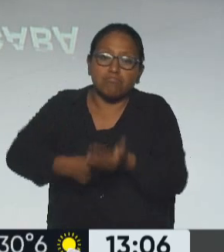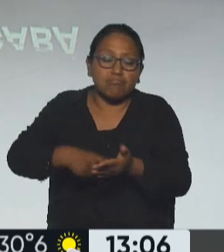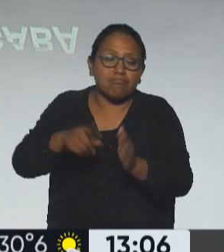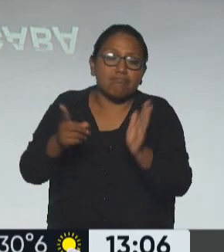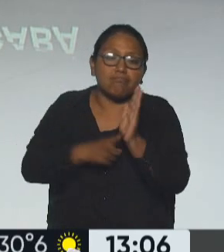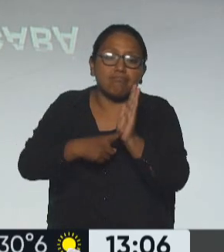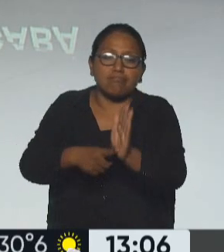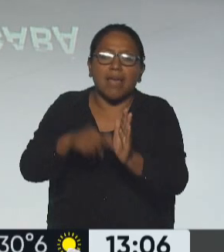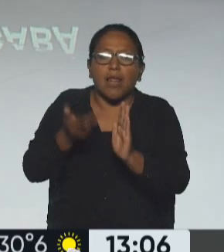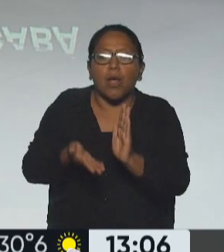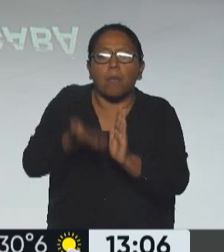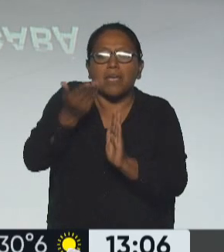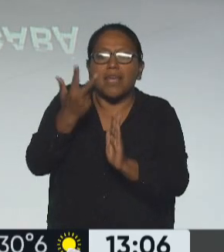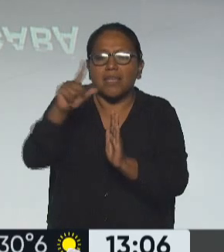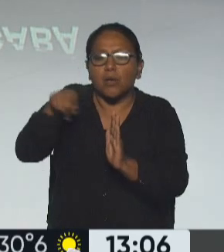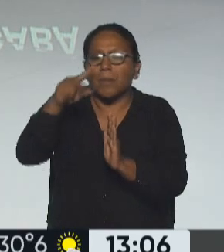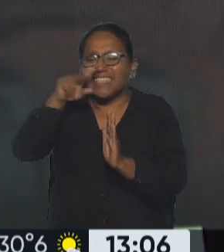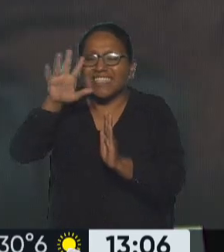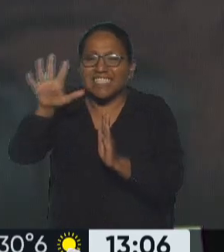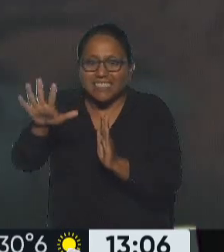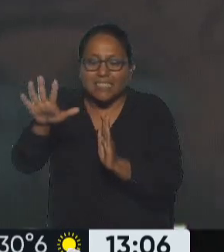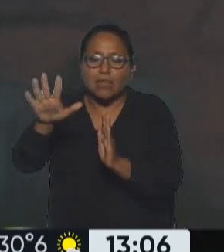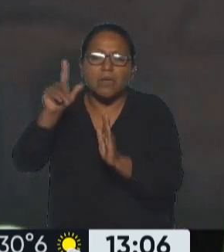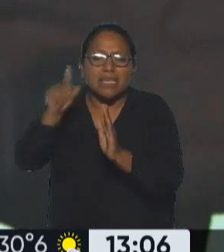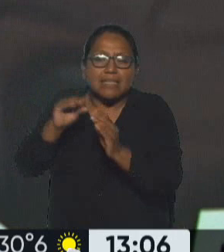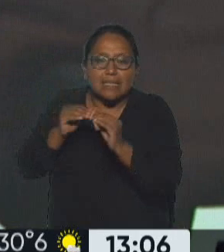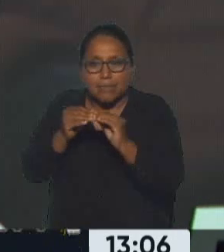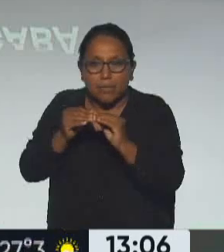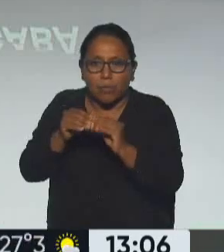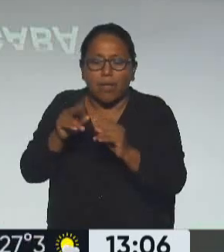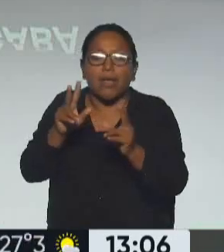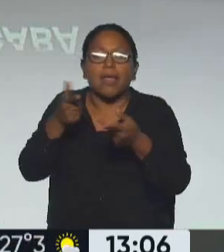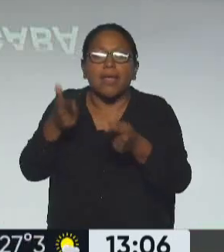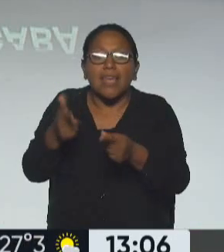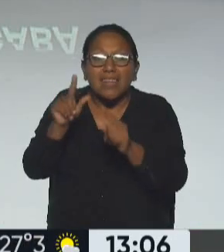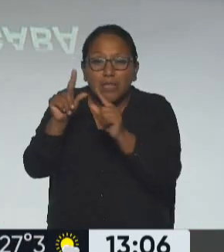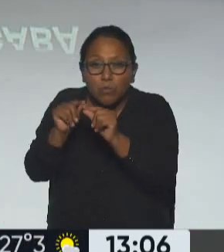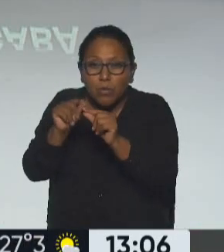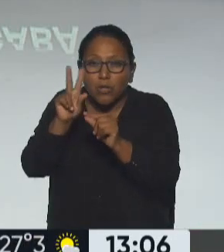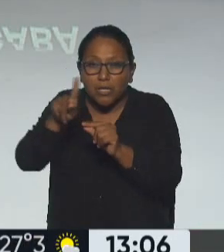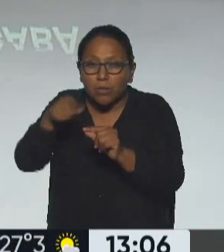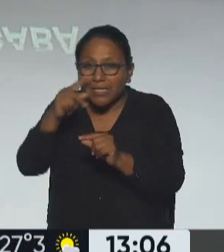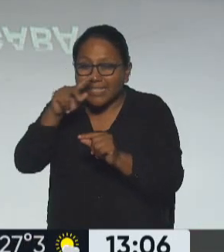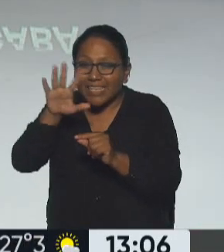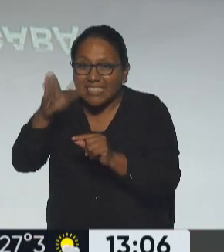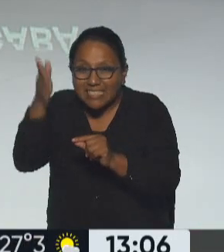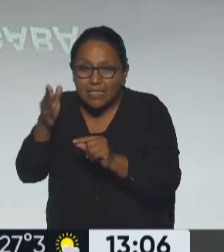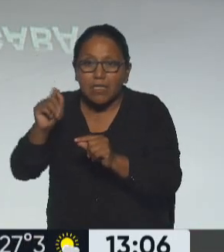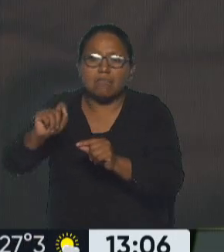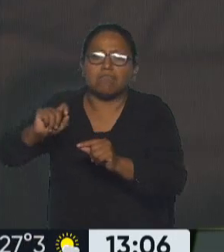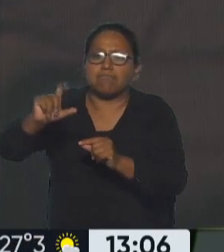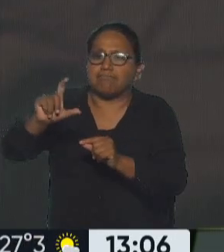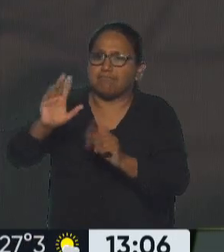3,75 y Acá empieza el problema Y esta es la parte que no hay que olvidarse este número es grande